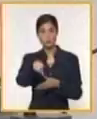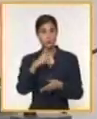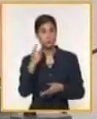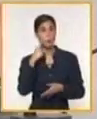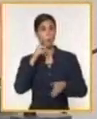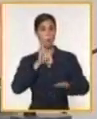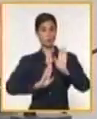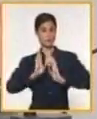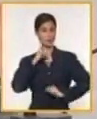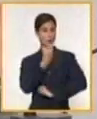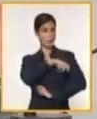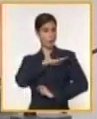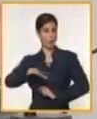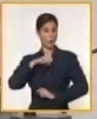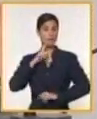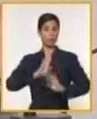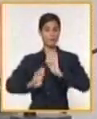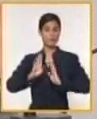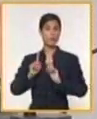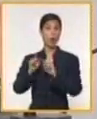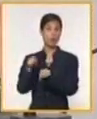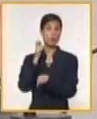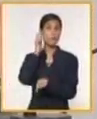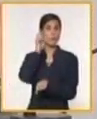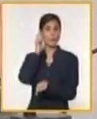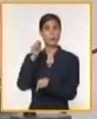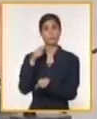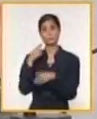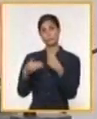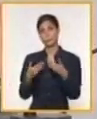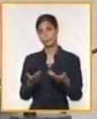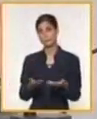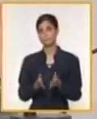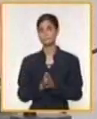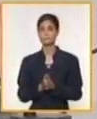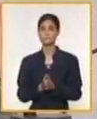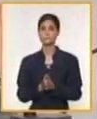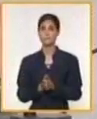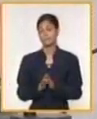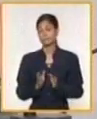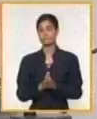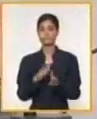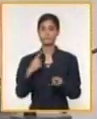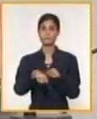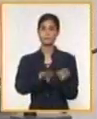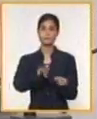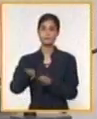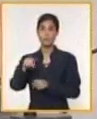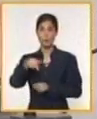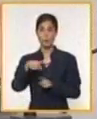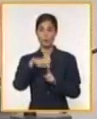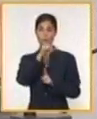en general, ante esta nueva situación. Vamos ya al tema que nos ocupa en la noche de hoy.